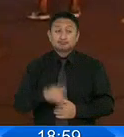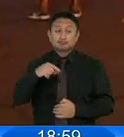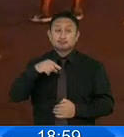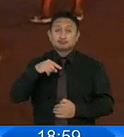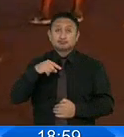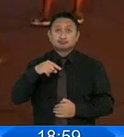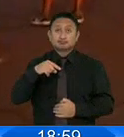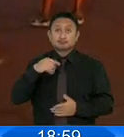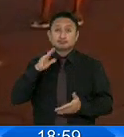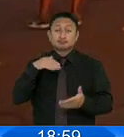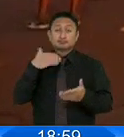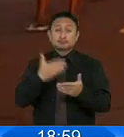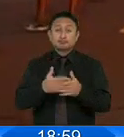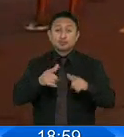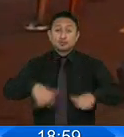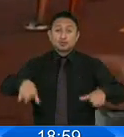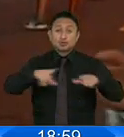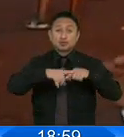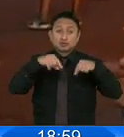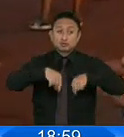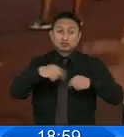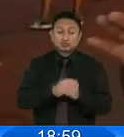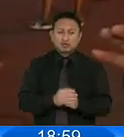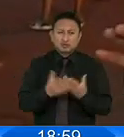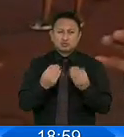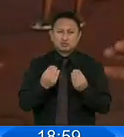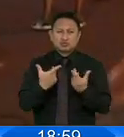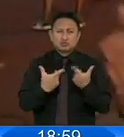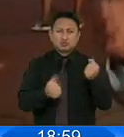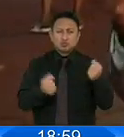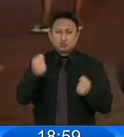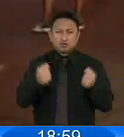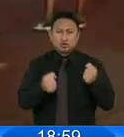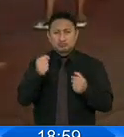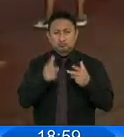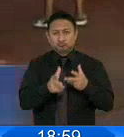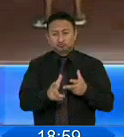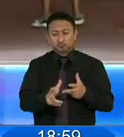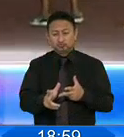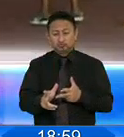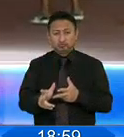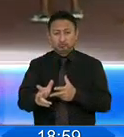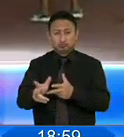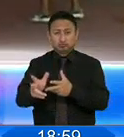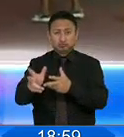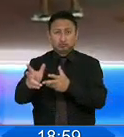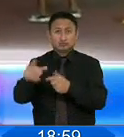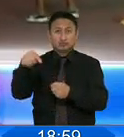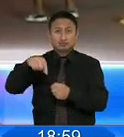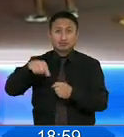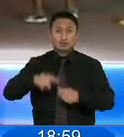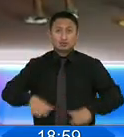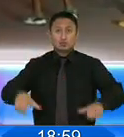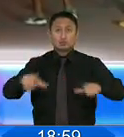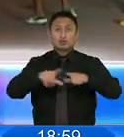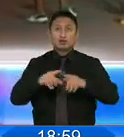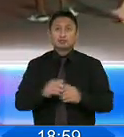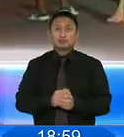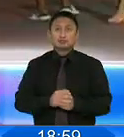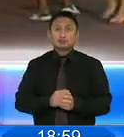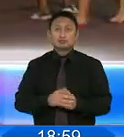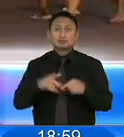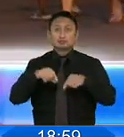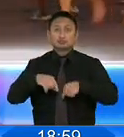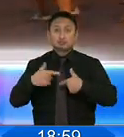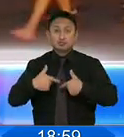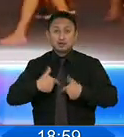abordando este sector de la ciudad con cientos de vehículos que están llegando hacia este punto de la urbe porteña, donde habrá un meeting, también